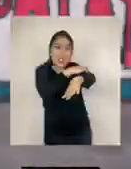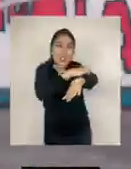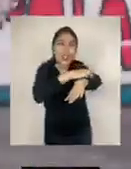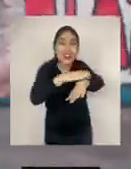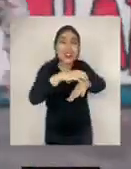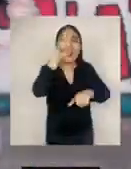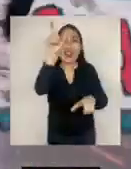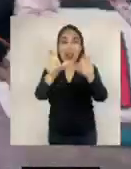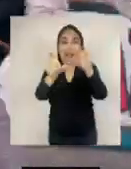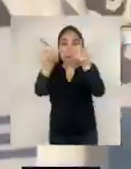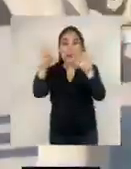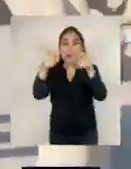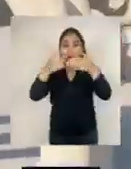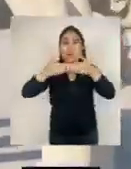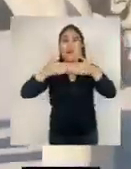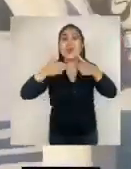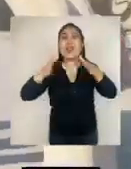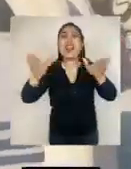divertida, más linda.